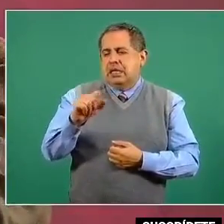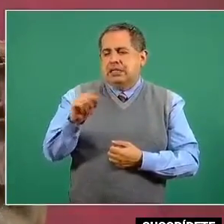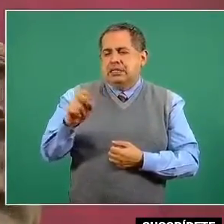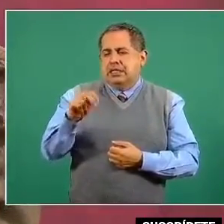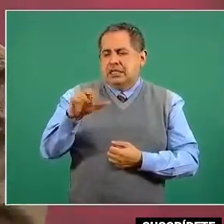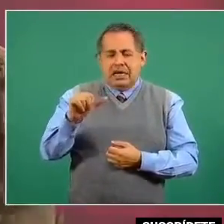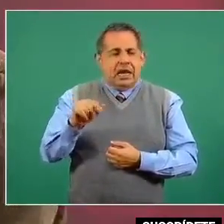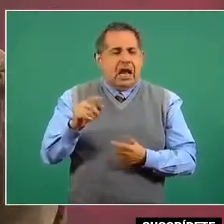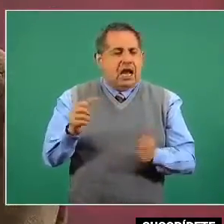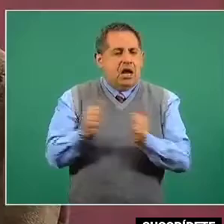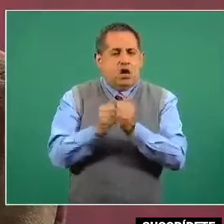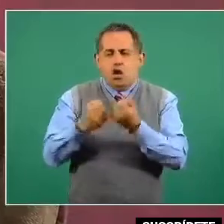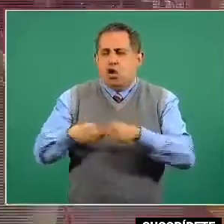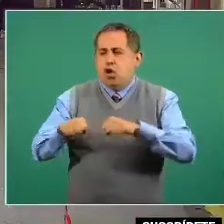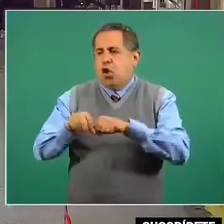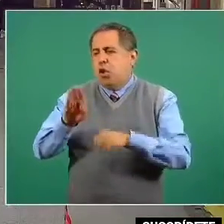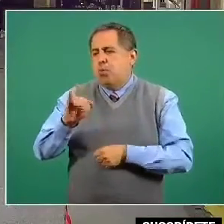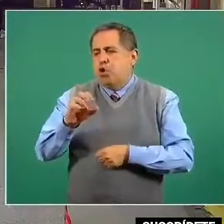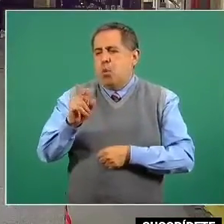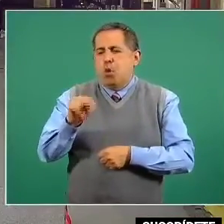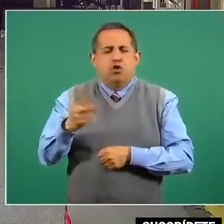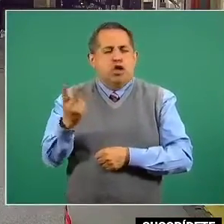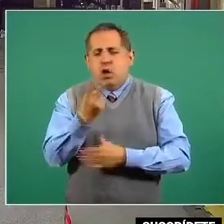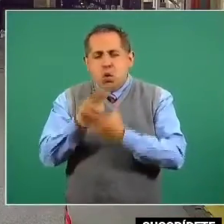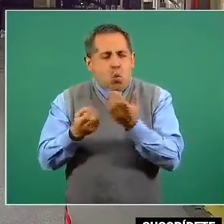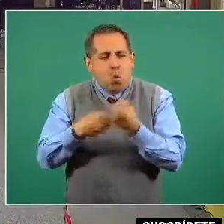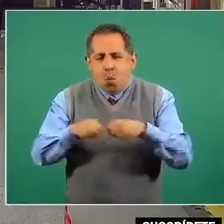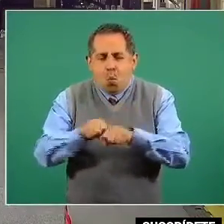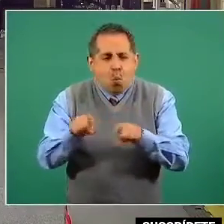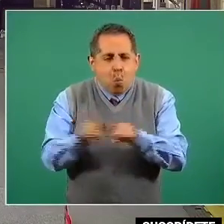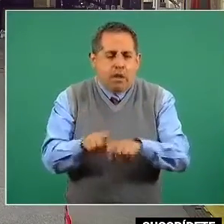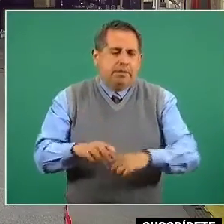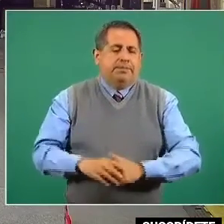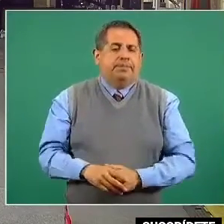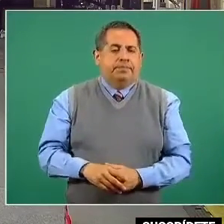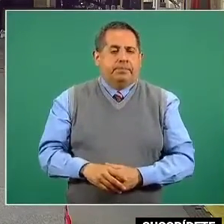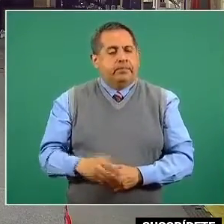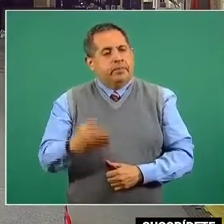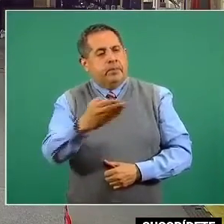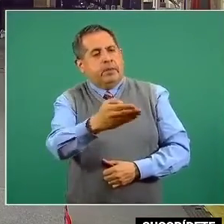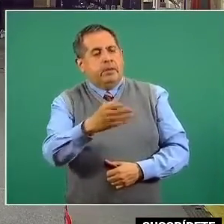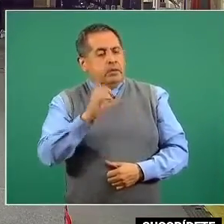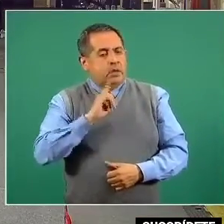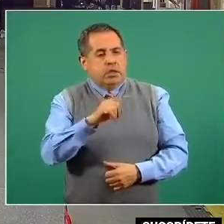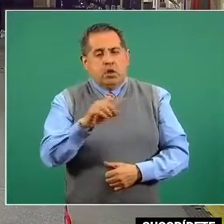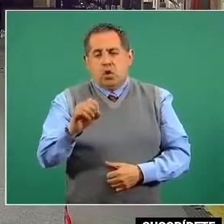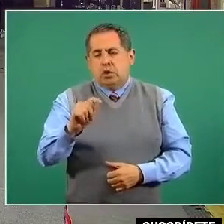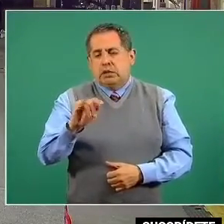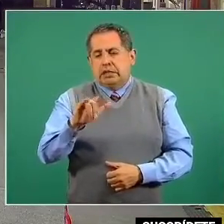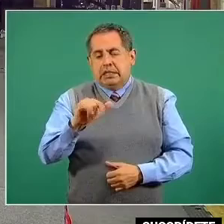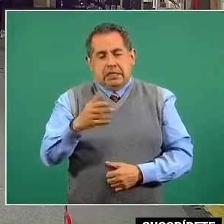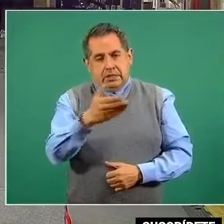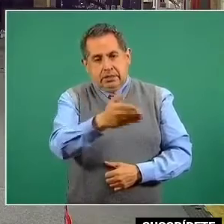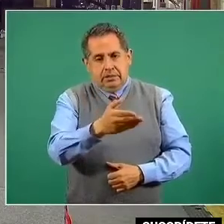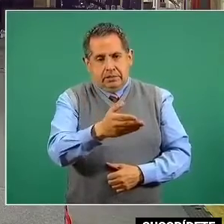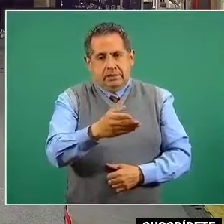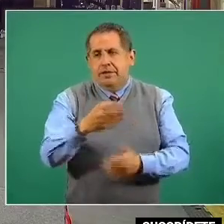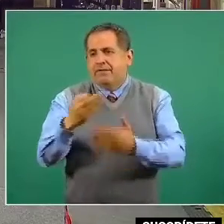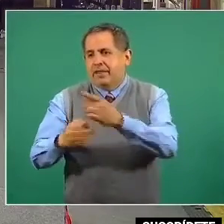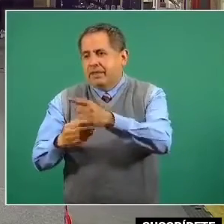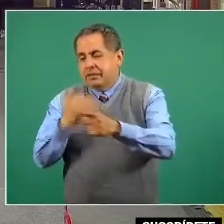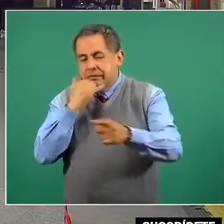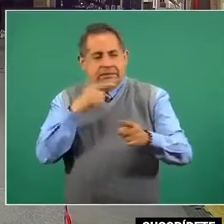MaxScience y Leomont. Muchas gracias. Otilia Carvajal, del diario La Razón, y nos va a quedar pendiente usted porque ya son